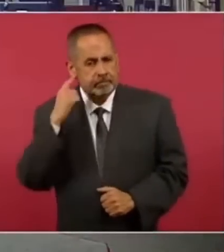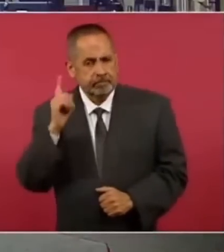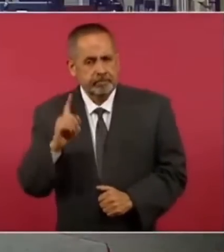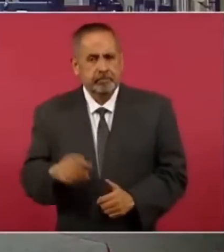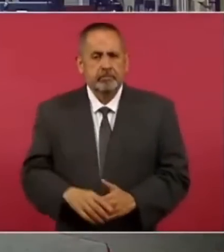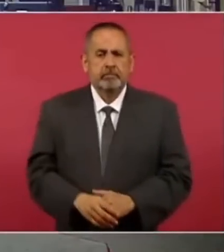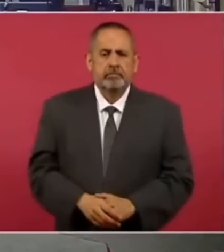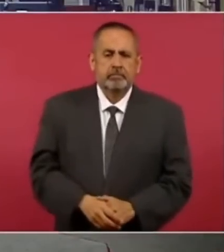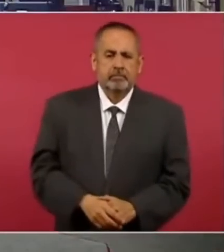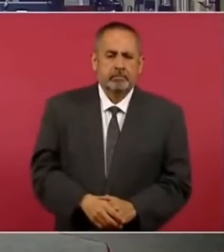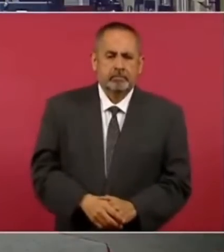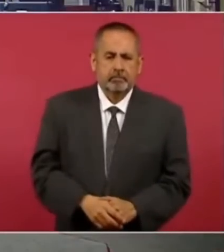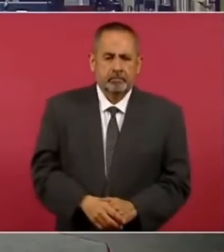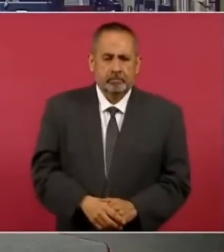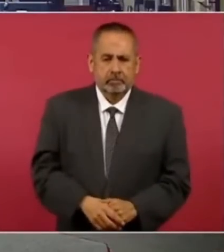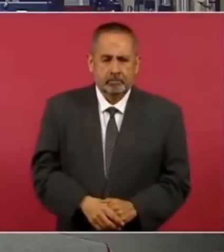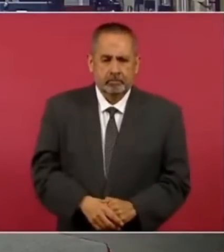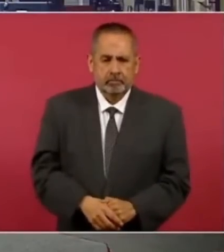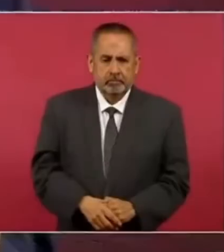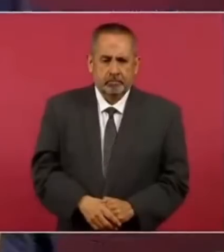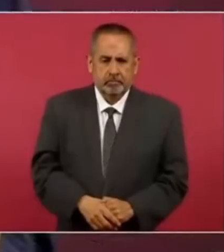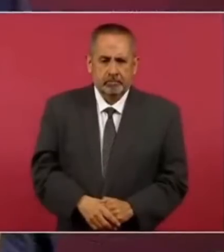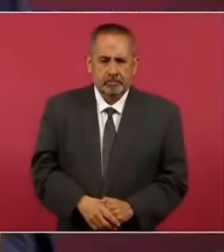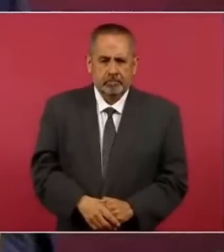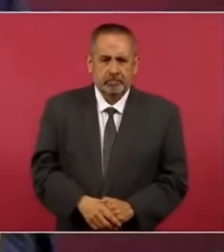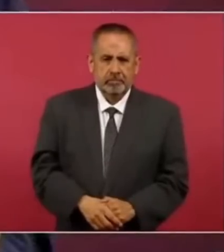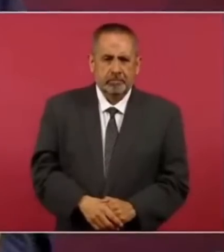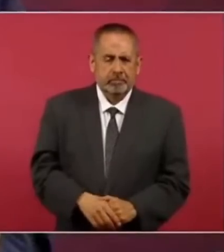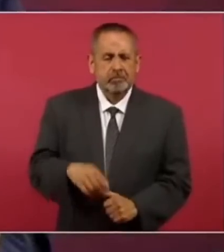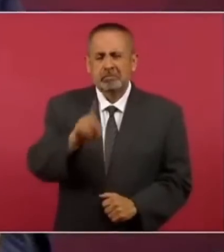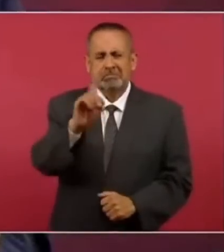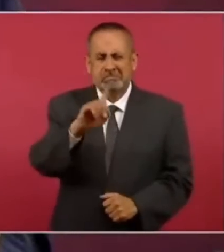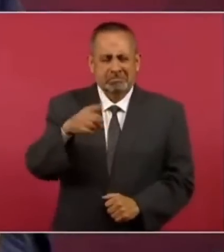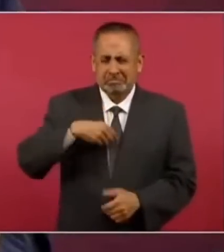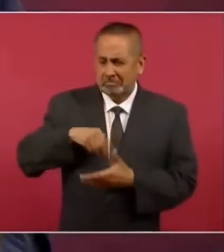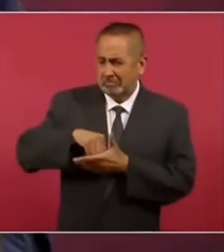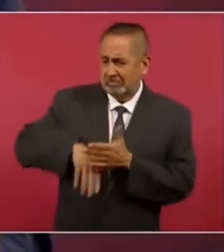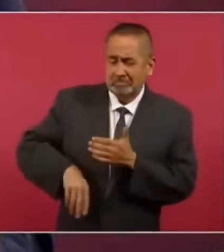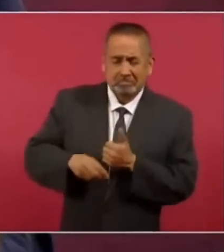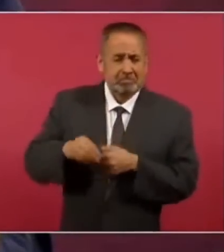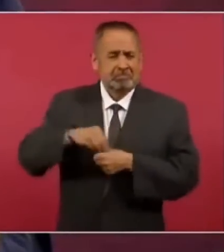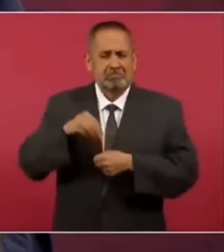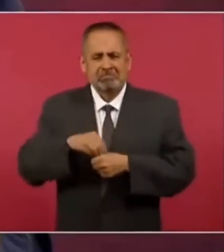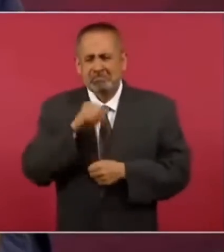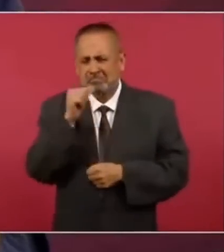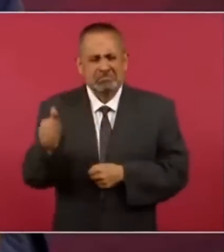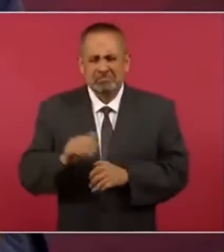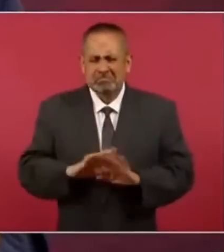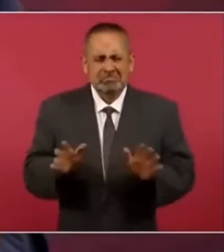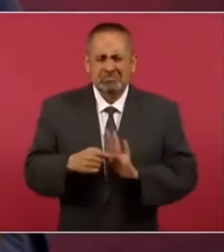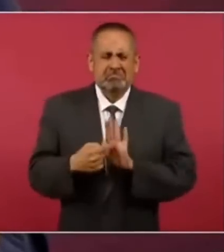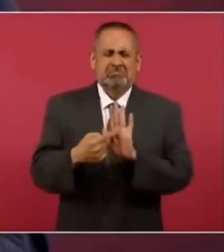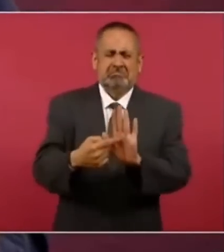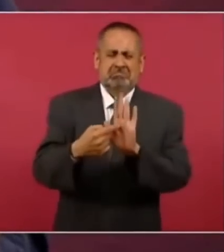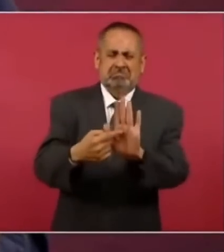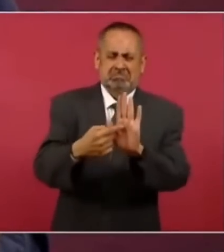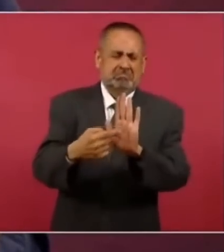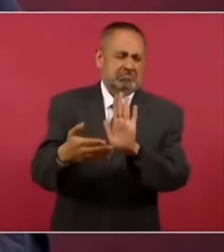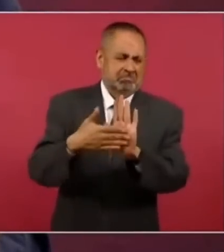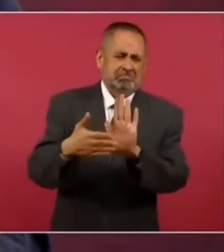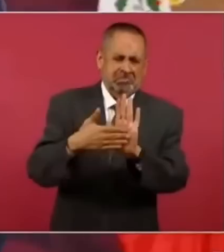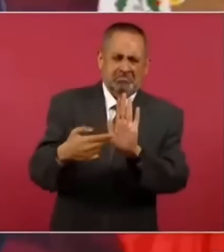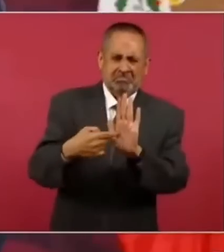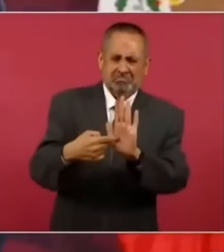información, dice que está reservada a las propias dependencias. ¿Cómo se va? No, nosotros no reservamos nada. Nada, nada, nada, nada, nada, nada.